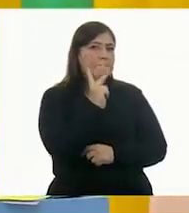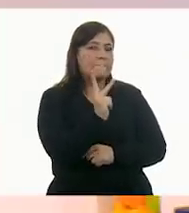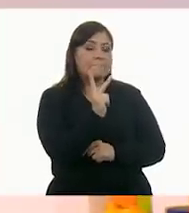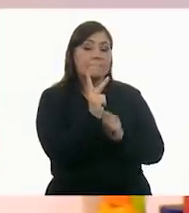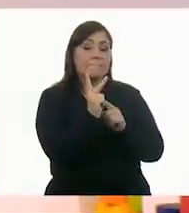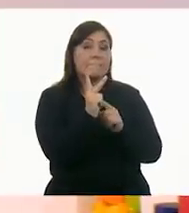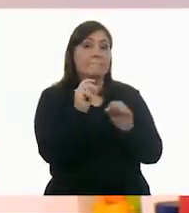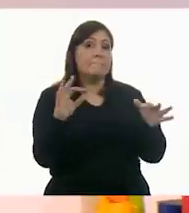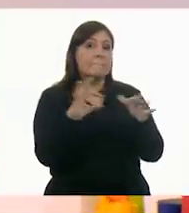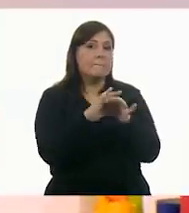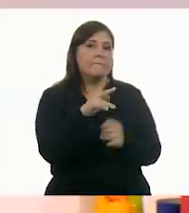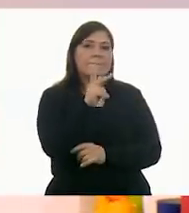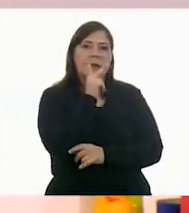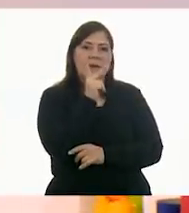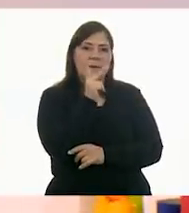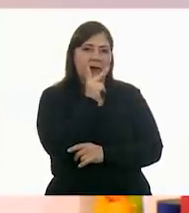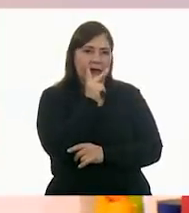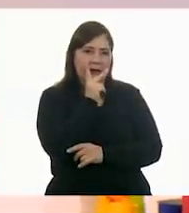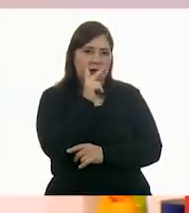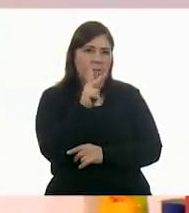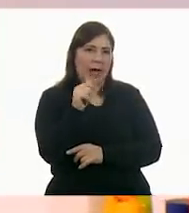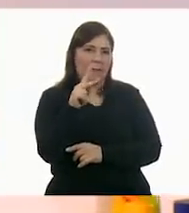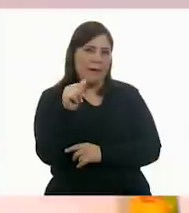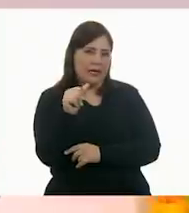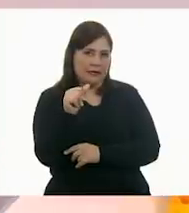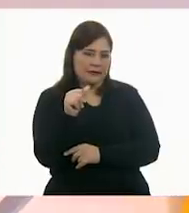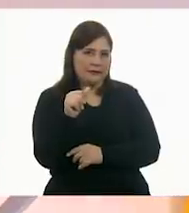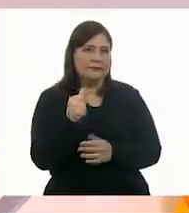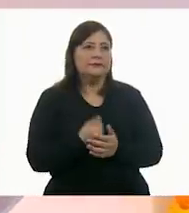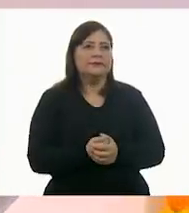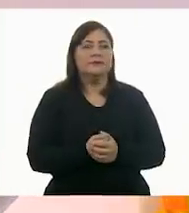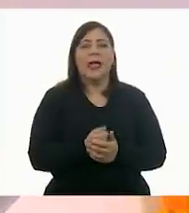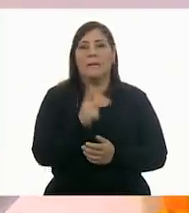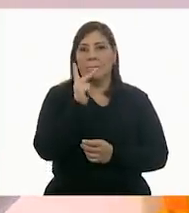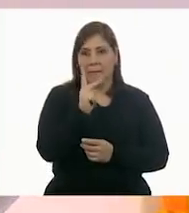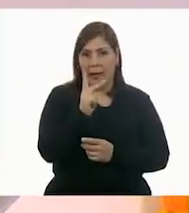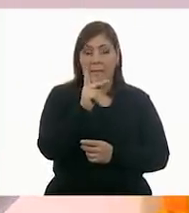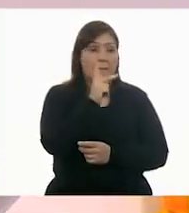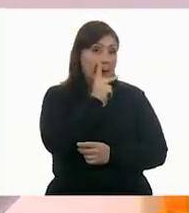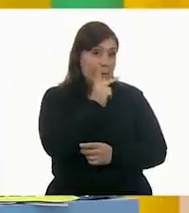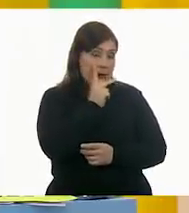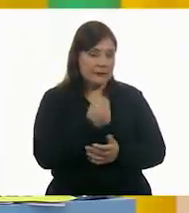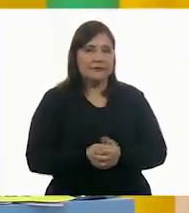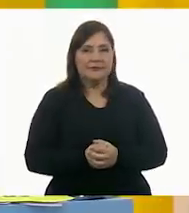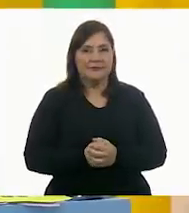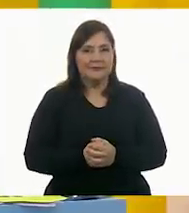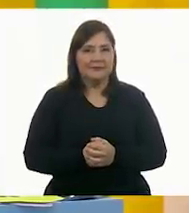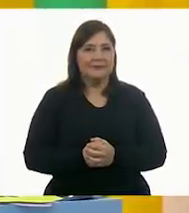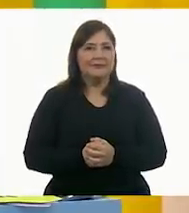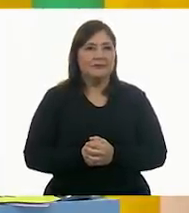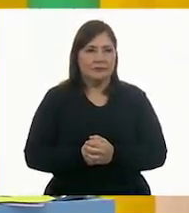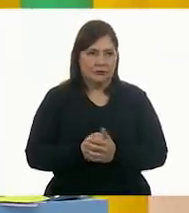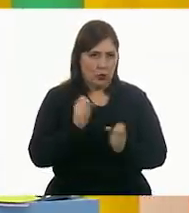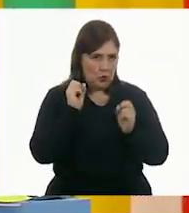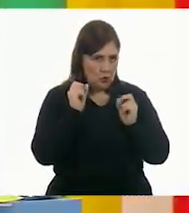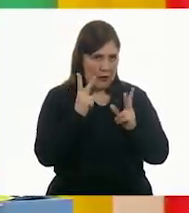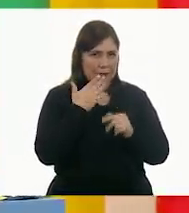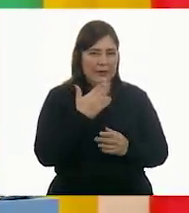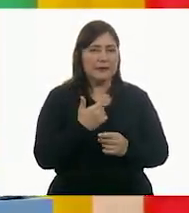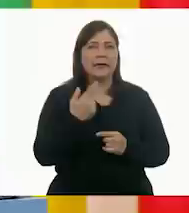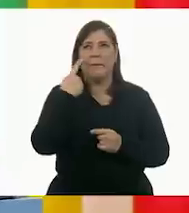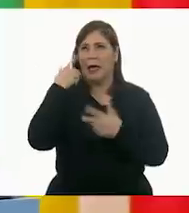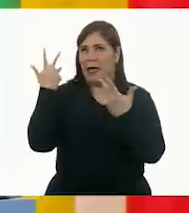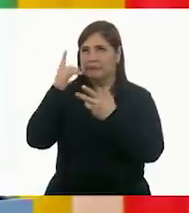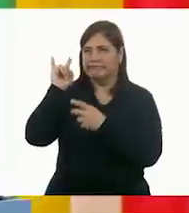papá. P. P. P de papá. Muy bien, vamos. Ok. Vamos a